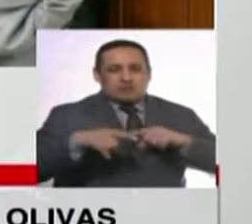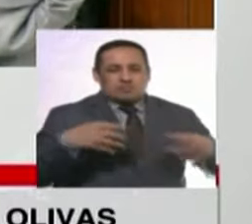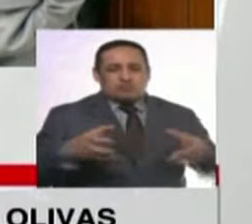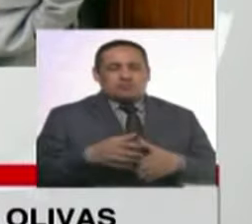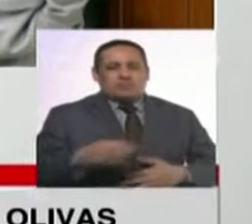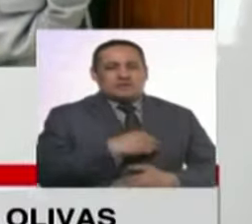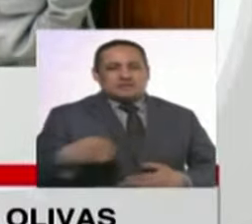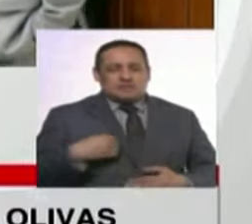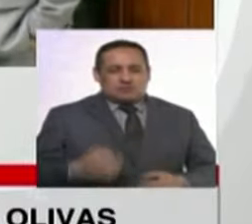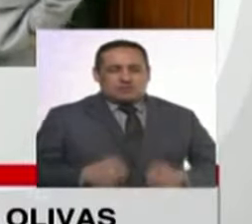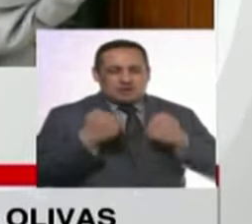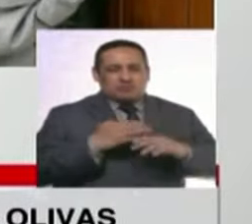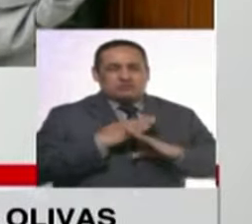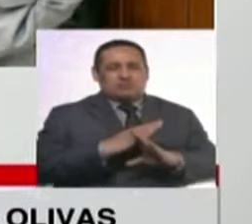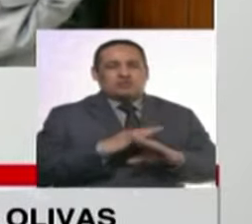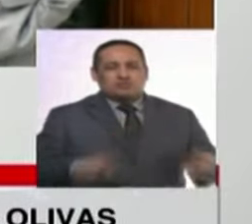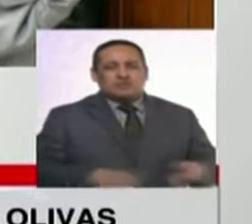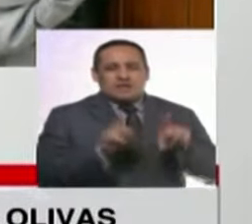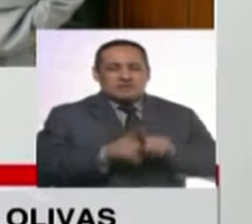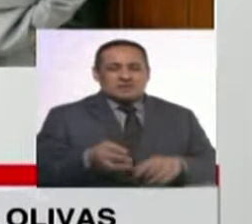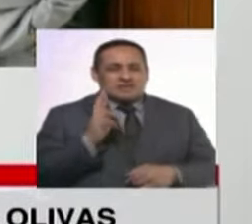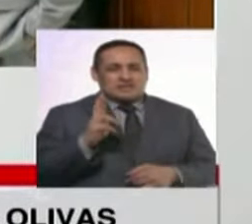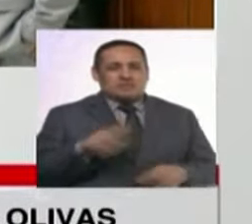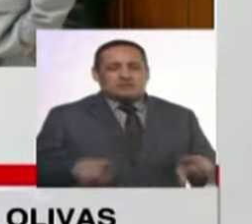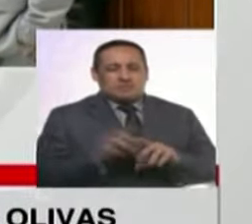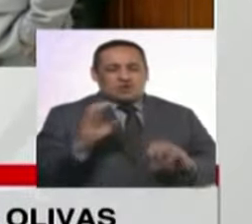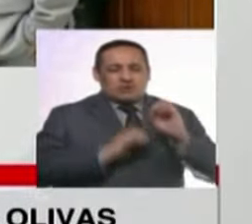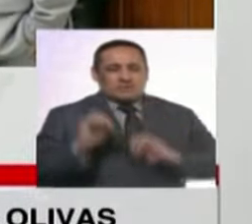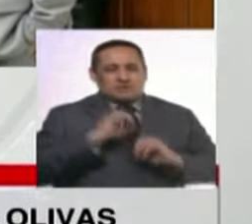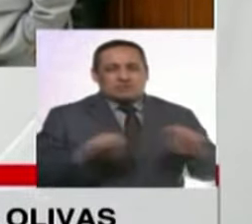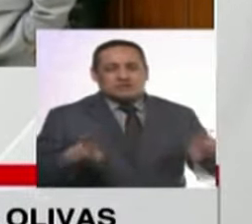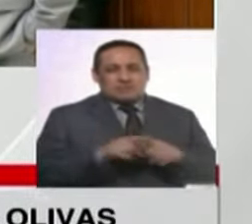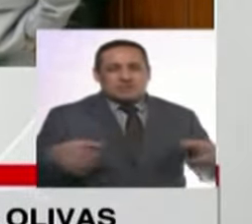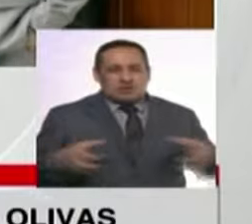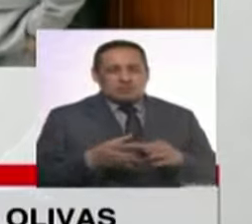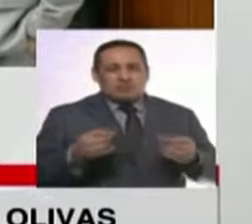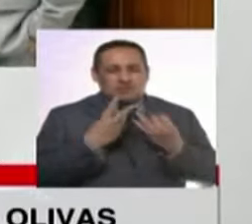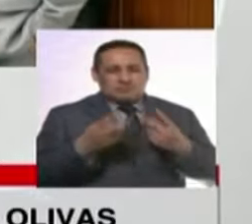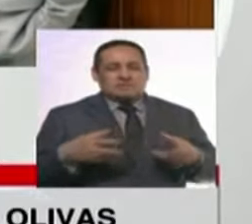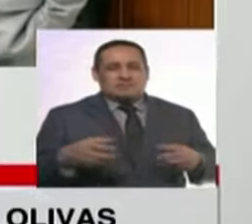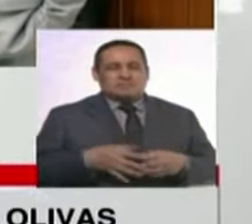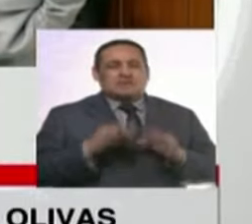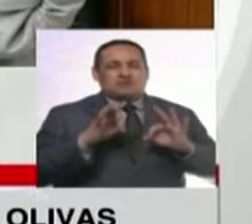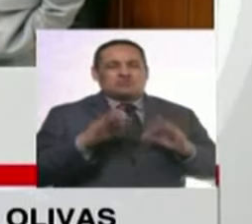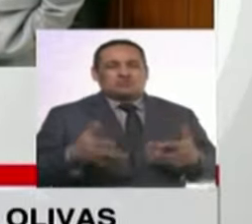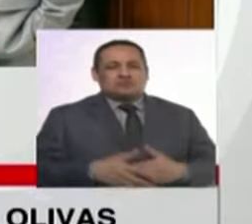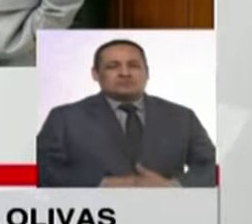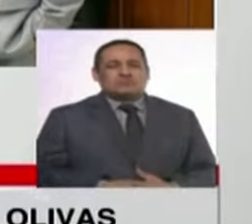ministerios para lucha y combate contra el crimen organizado y la gavilla de barata